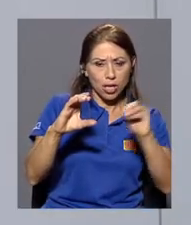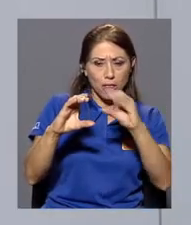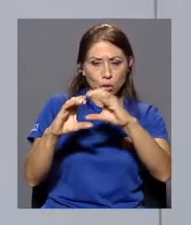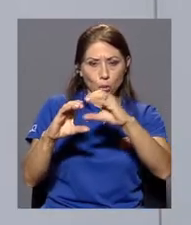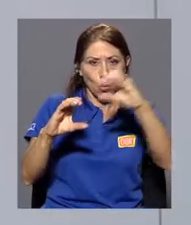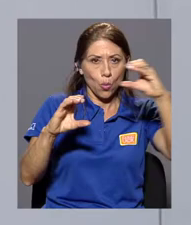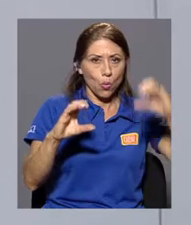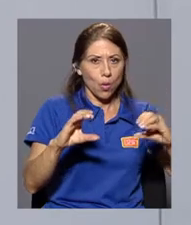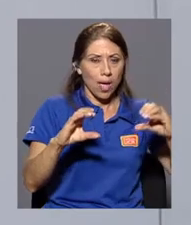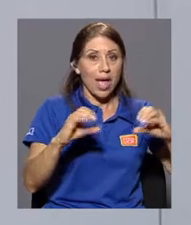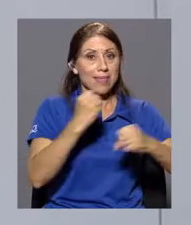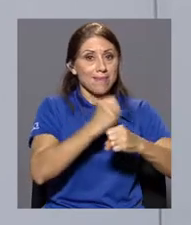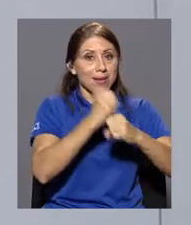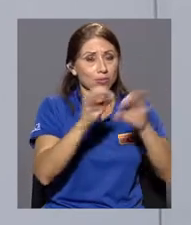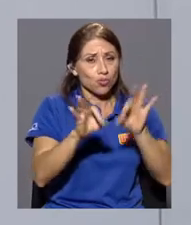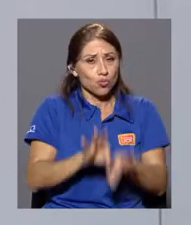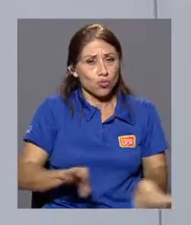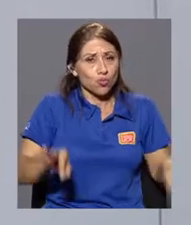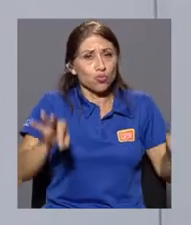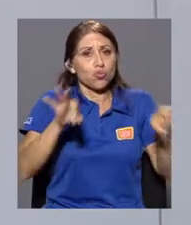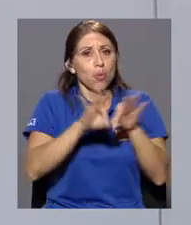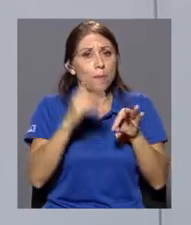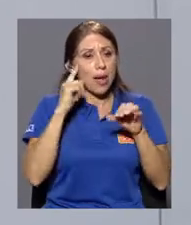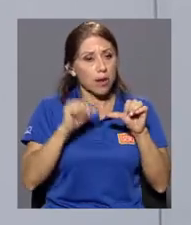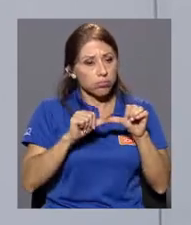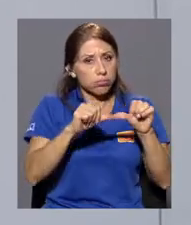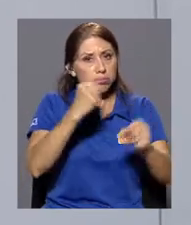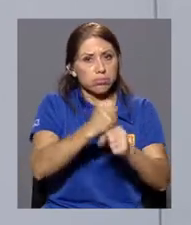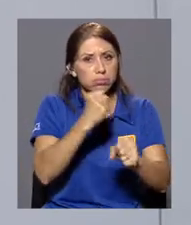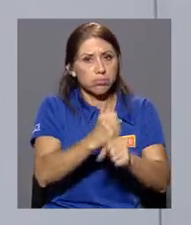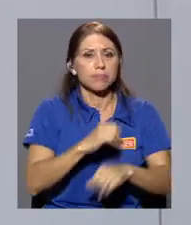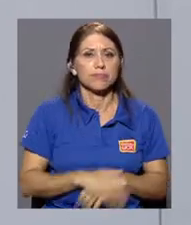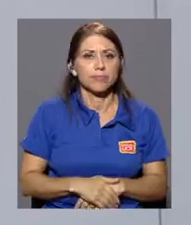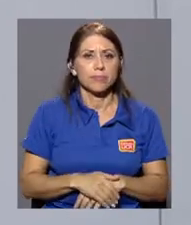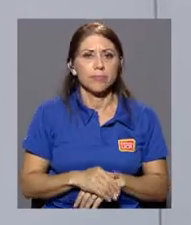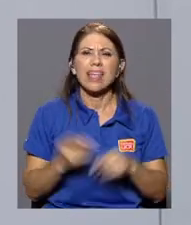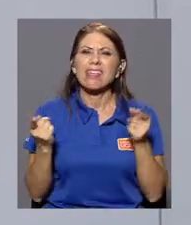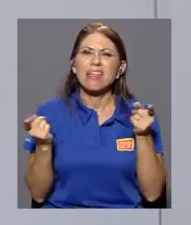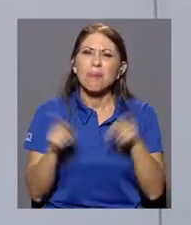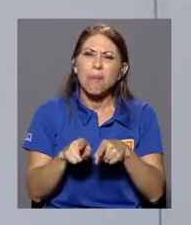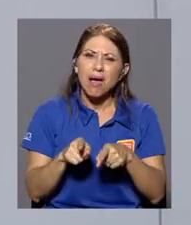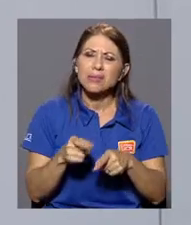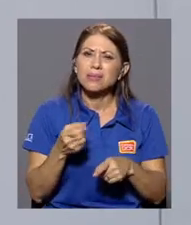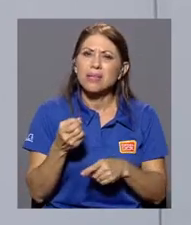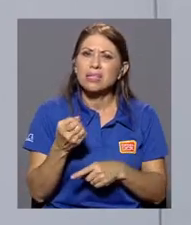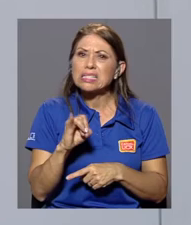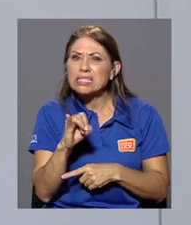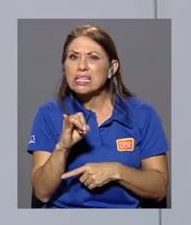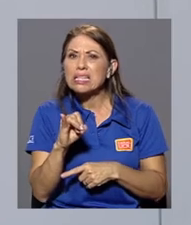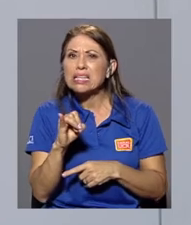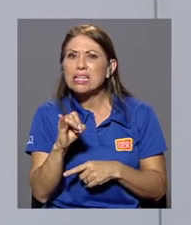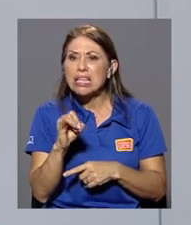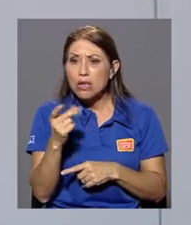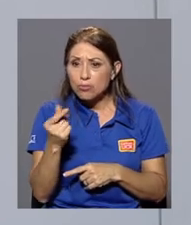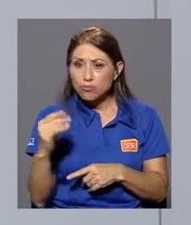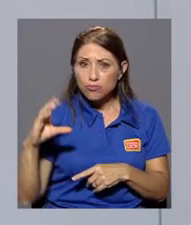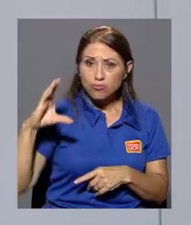acciones sustantivas que mantienen al recinto funcionando. Ajá. ¿Qué pasaría si se da ese